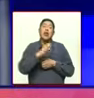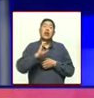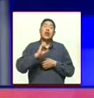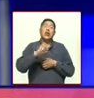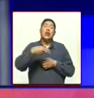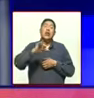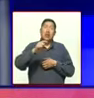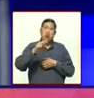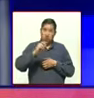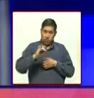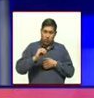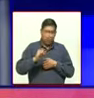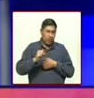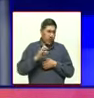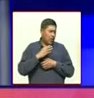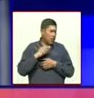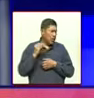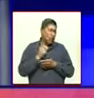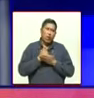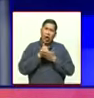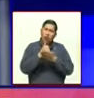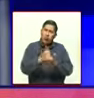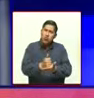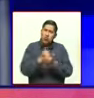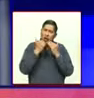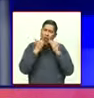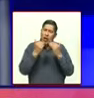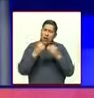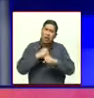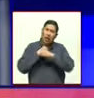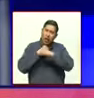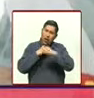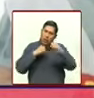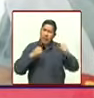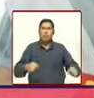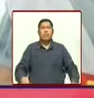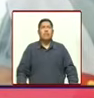tanto incendio. Y llegamos con ayuda gracias a la campaña.